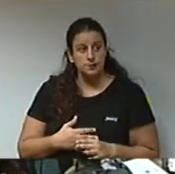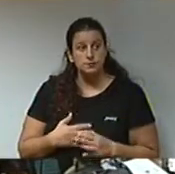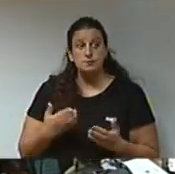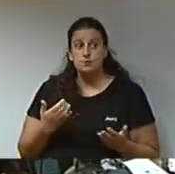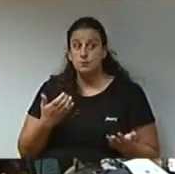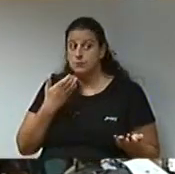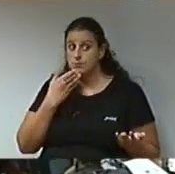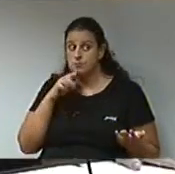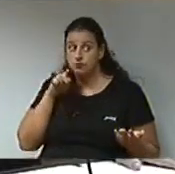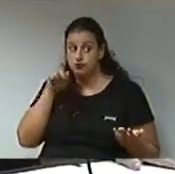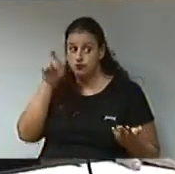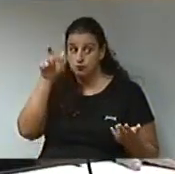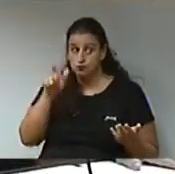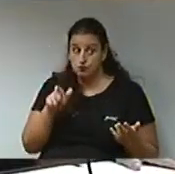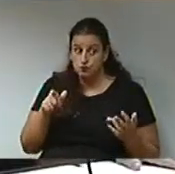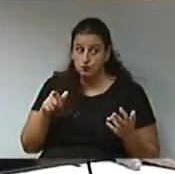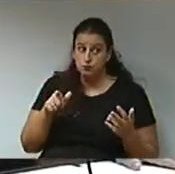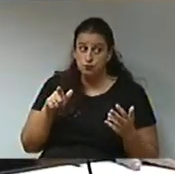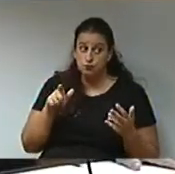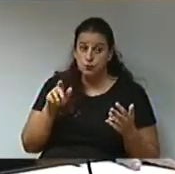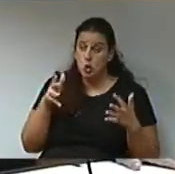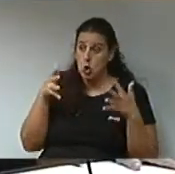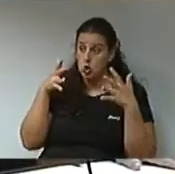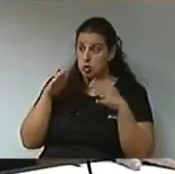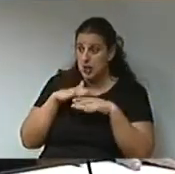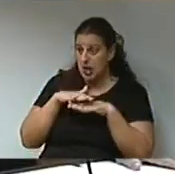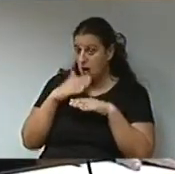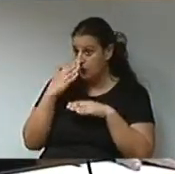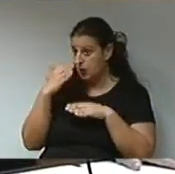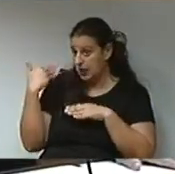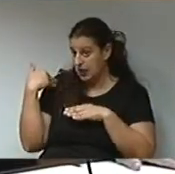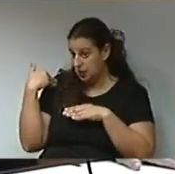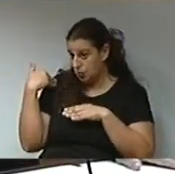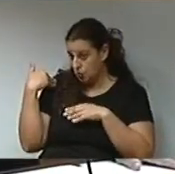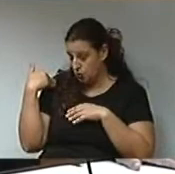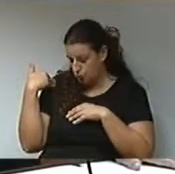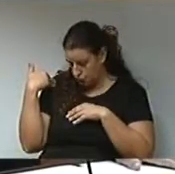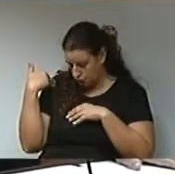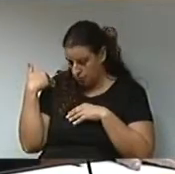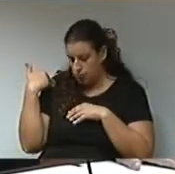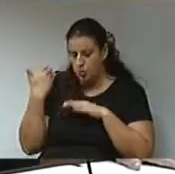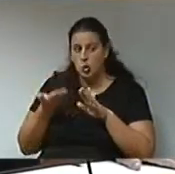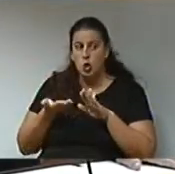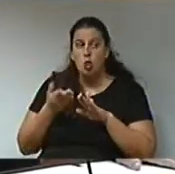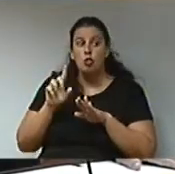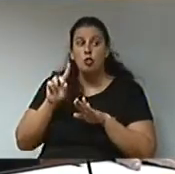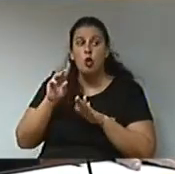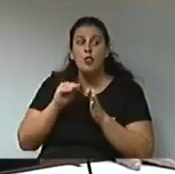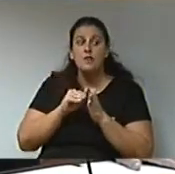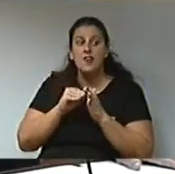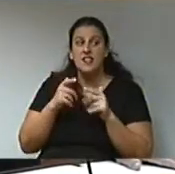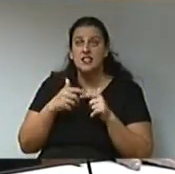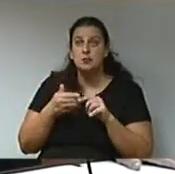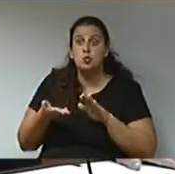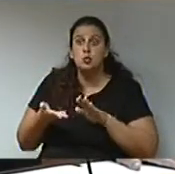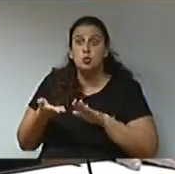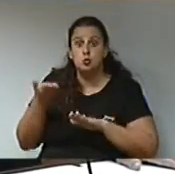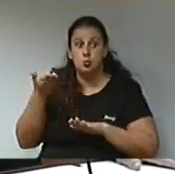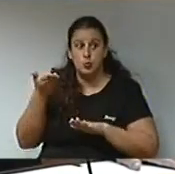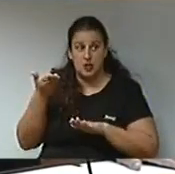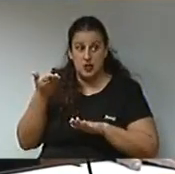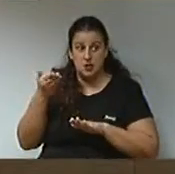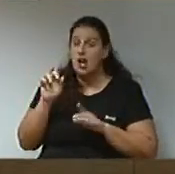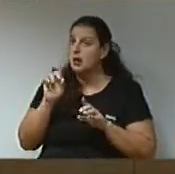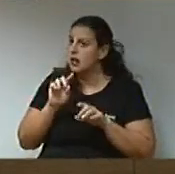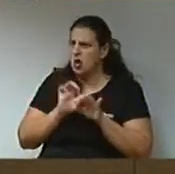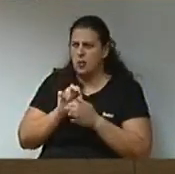Siendo usted consejera del gobierno anterior, subieron dos veces el impuesto. El 12 y el 13. Dos